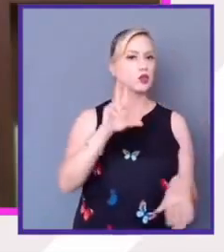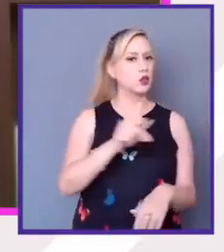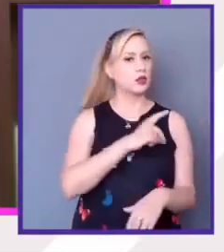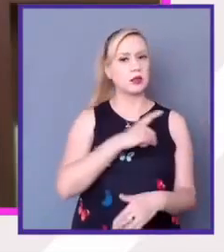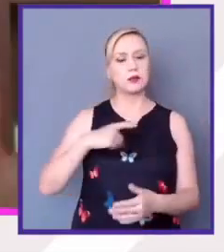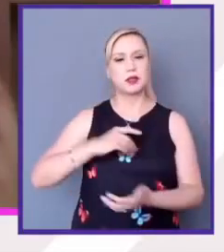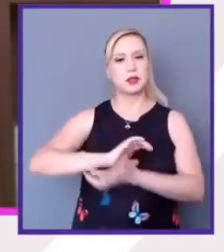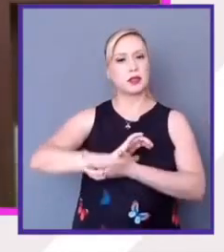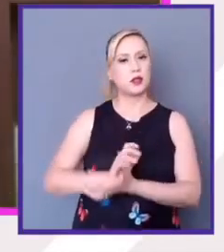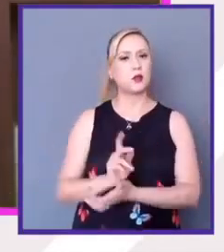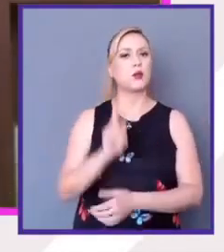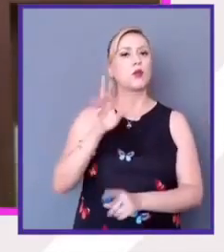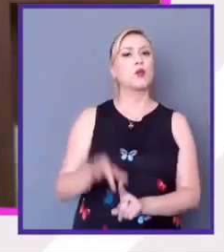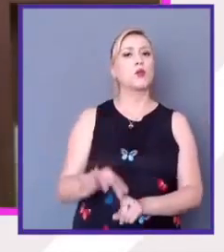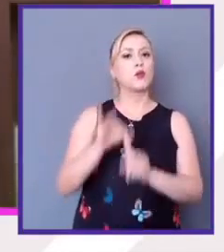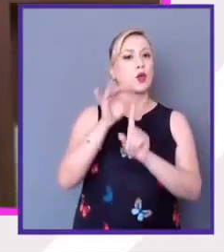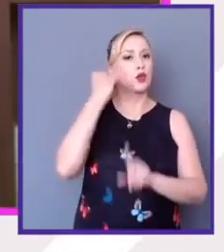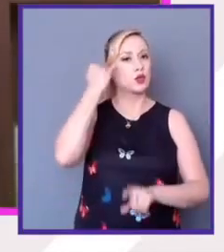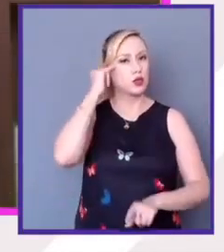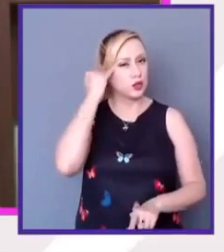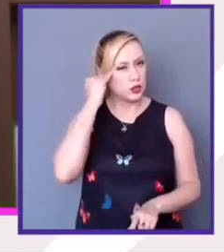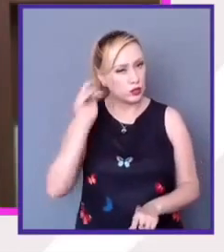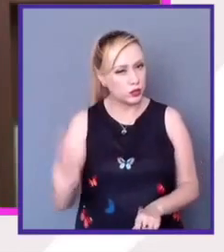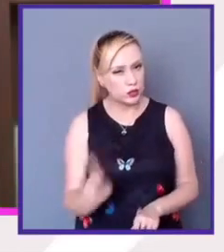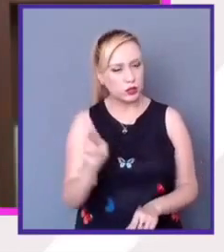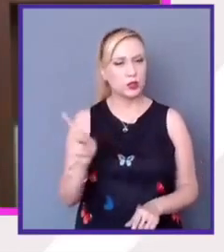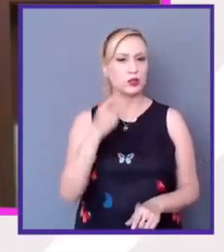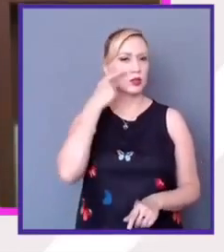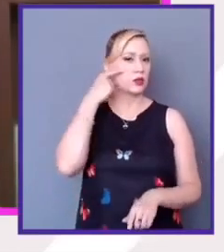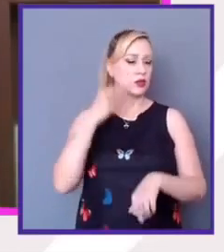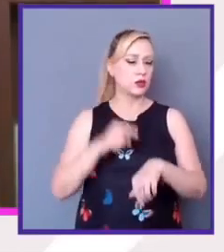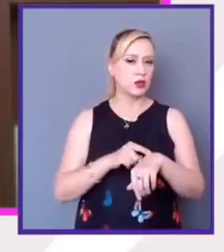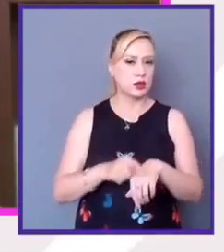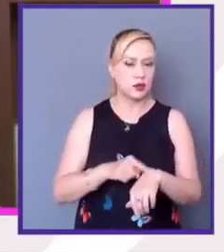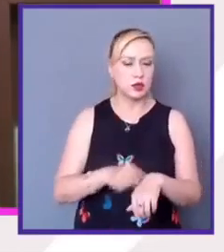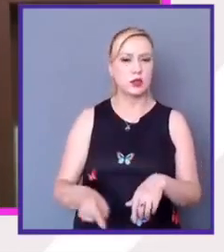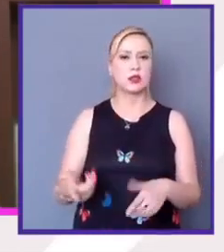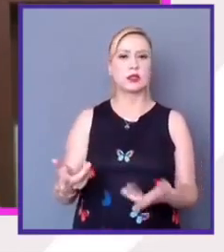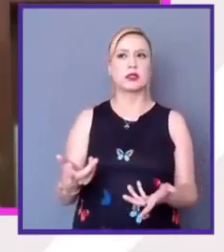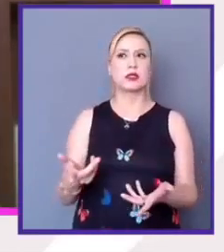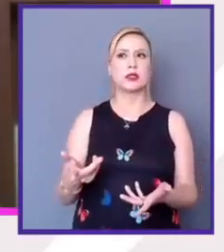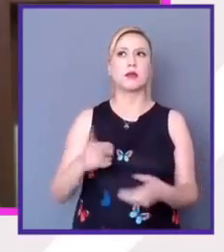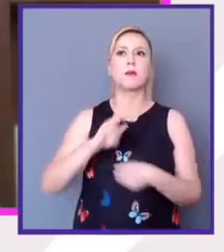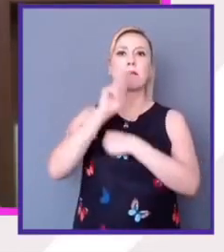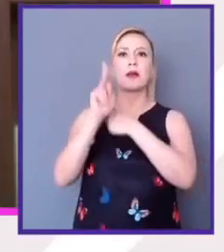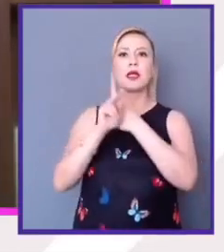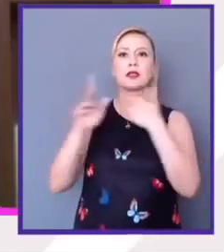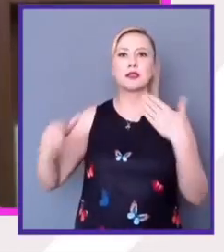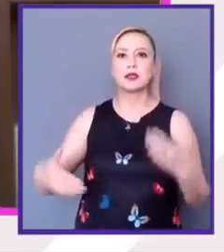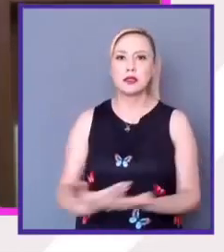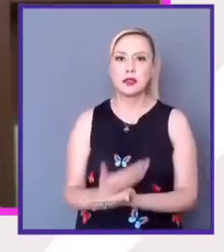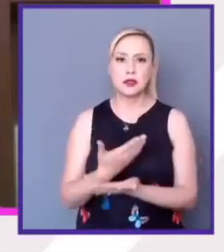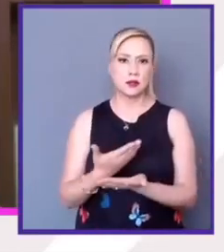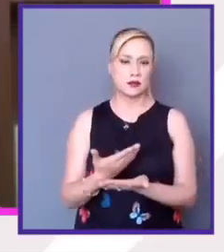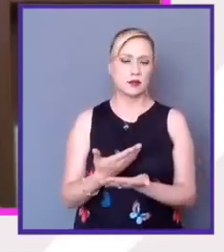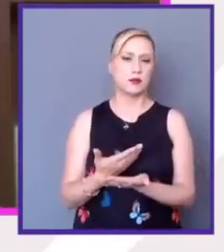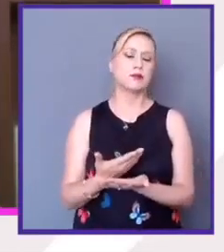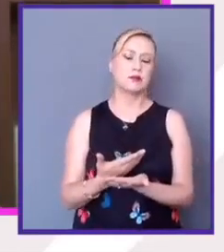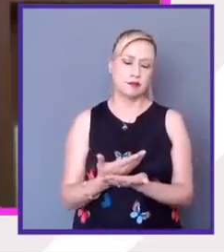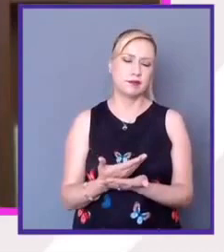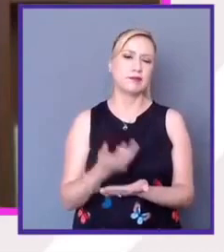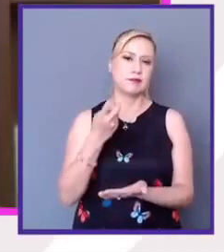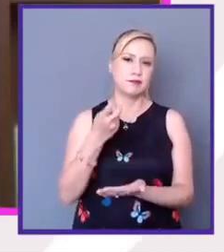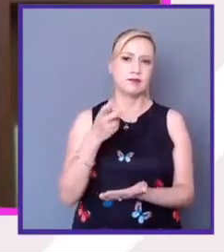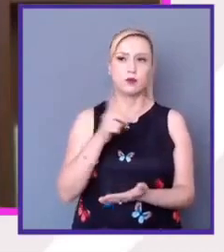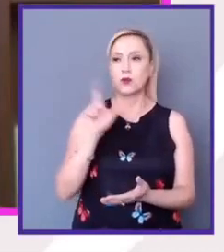raciales, étnicos, tonos de piel, ¿no? Alinear justamente que las estrategias de inclusión ya incorporen esta